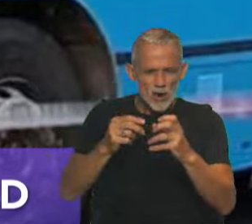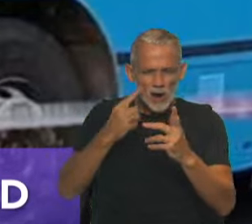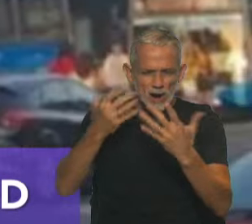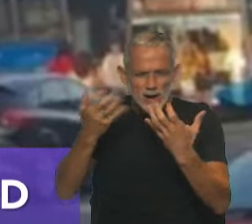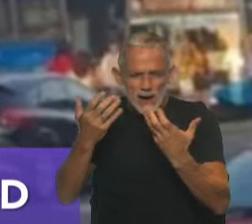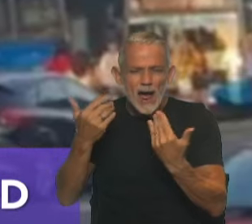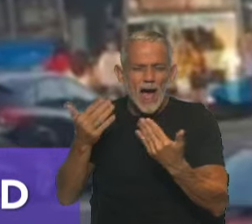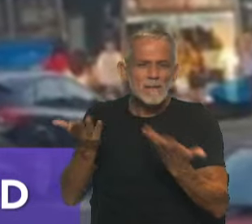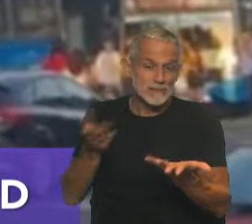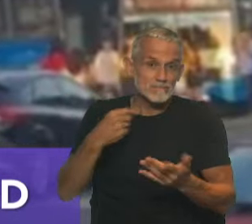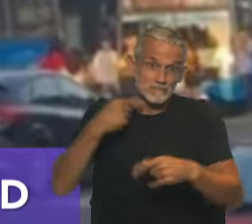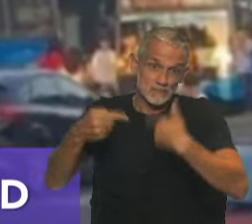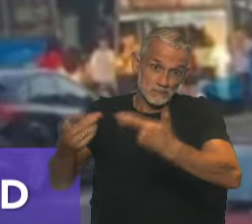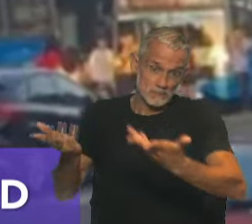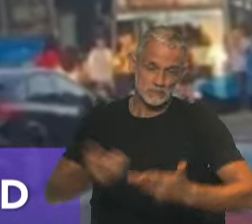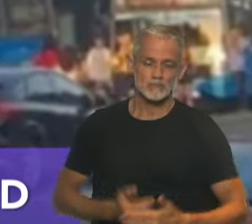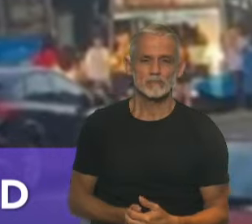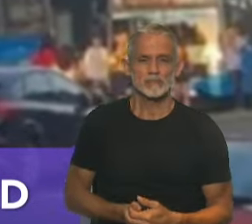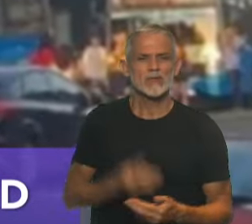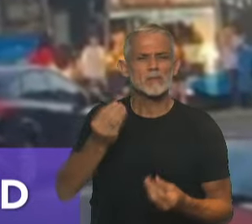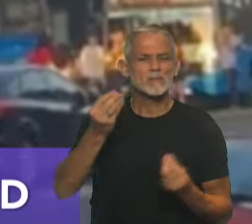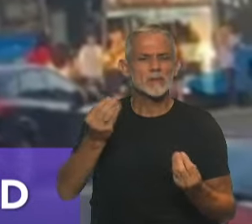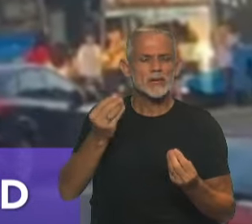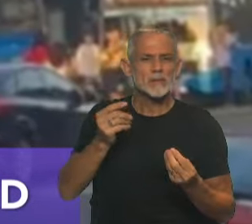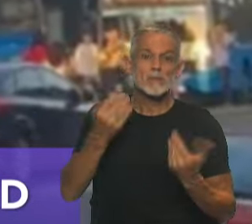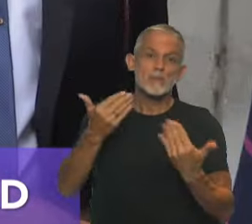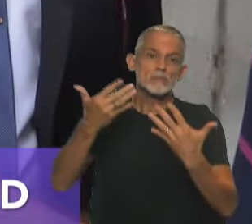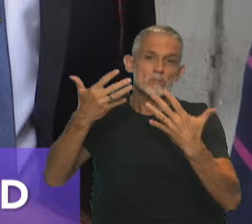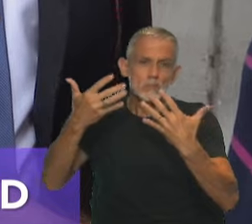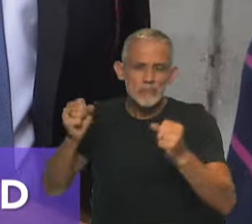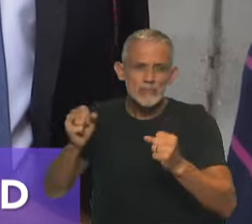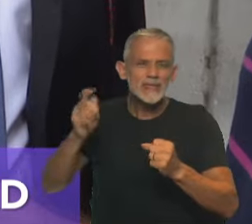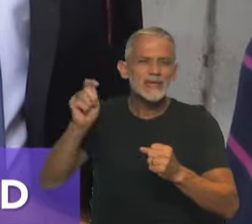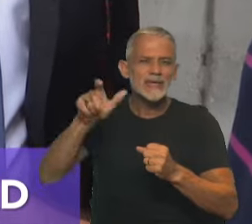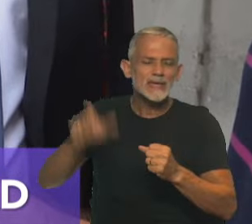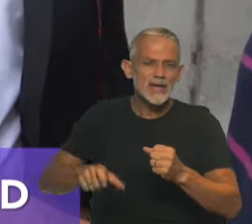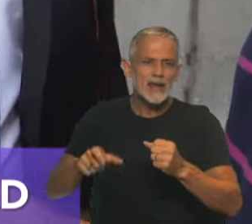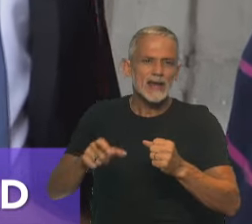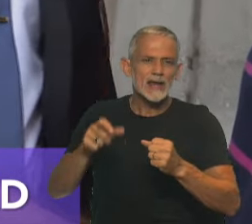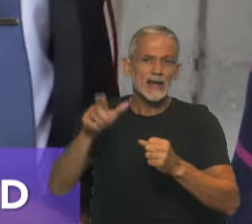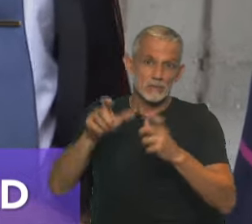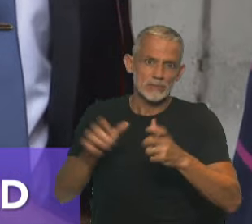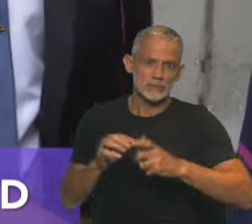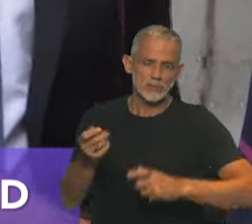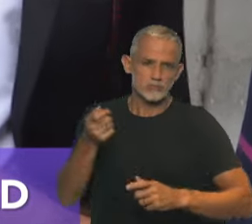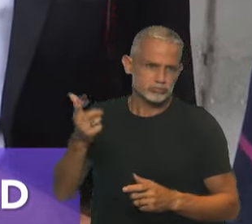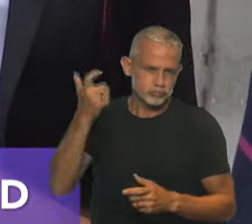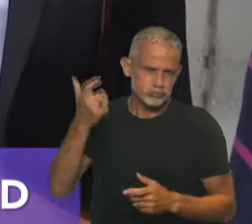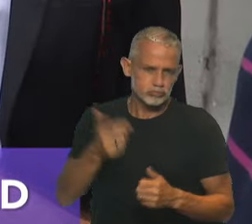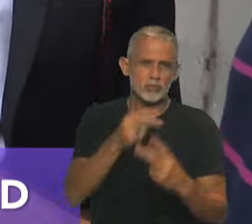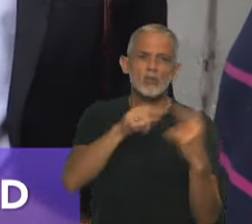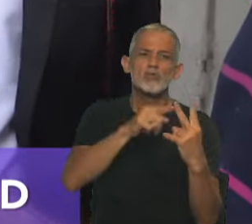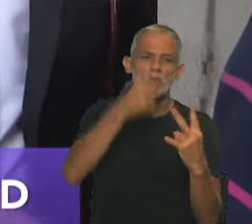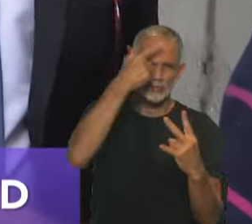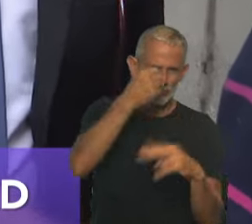que la Seguiremos para para dar con con los que han asesinado a dos